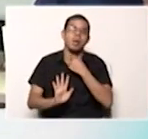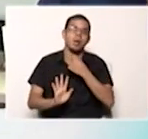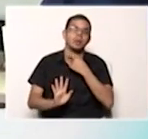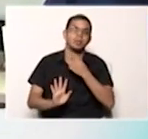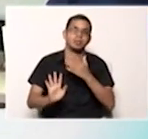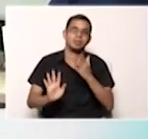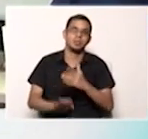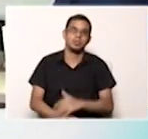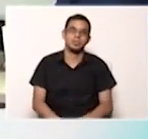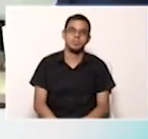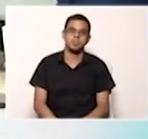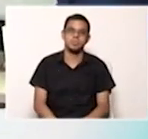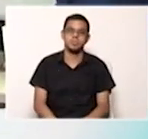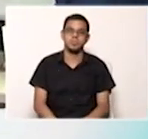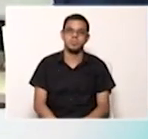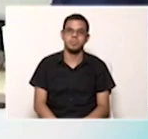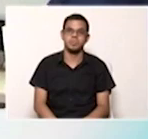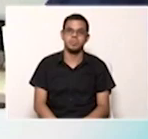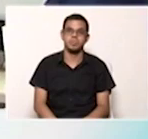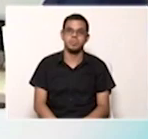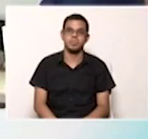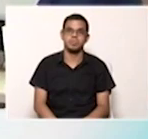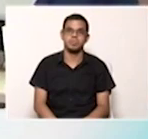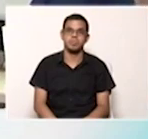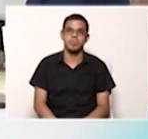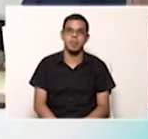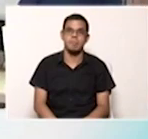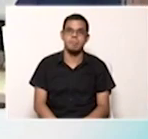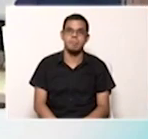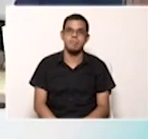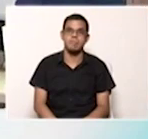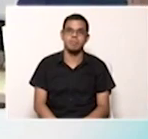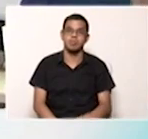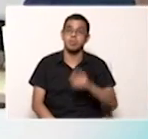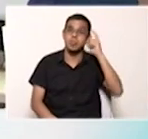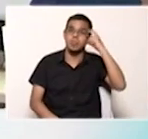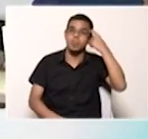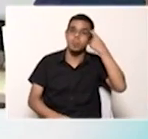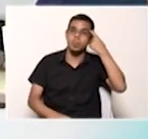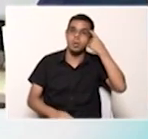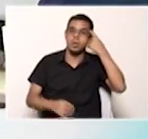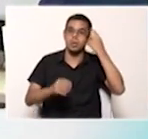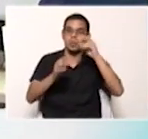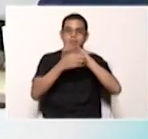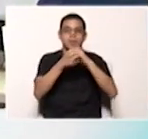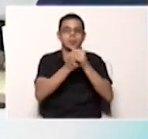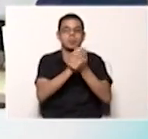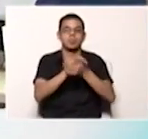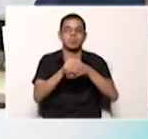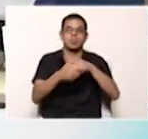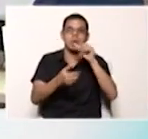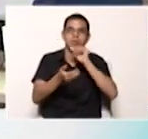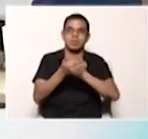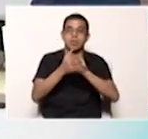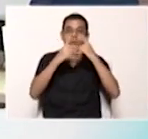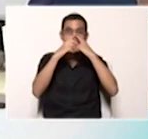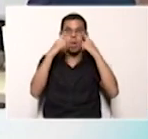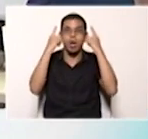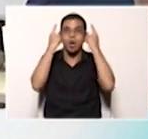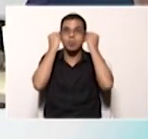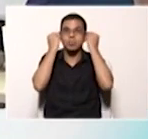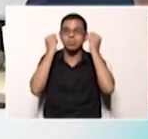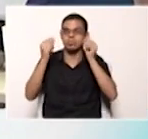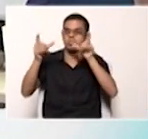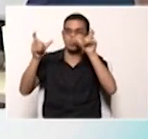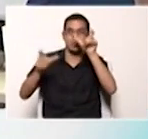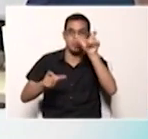hoy. Como siempre, profesor, recuérdate lavarte las manos, usar la mascarilla, utilizar la